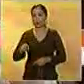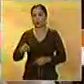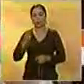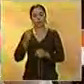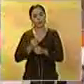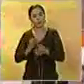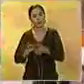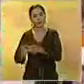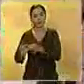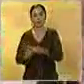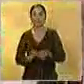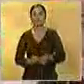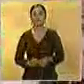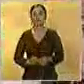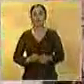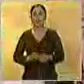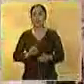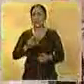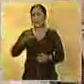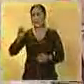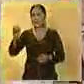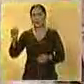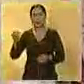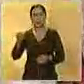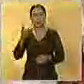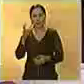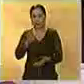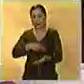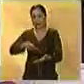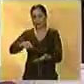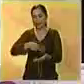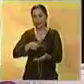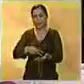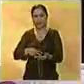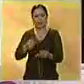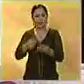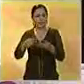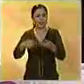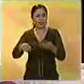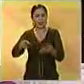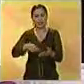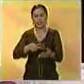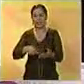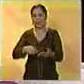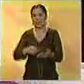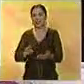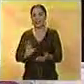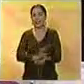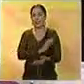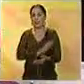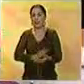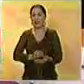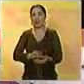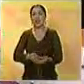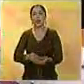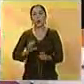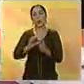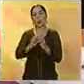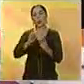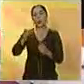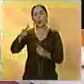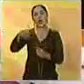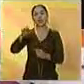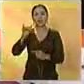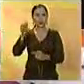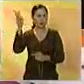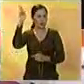trabajando con nosotros. Hay cientos bailarines en escena, más combinaciones de diferentes ritmos, entre ellos presencia de la cultura guayú